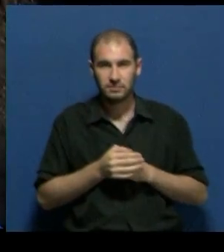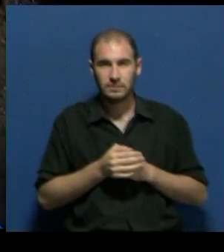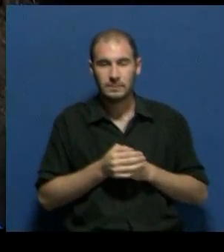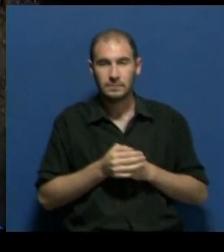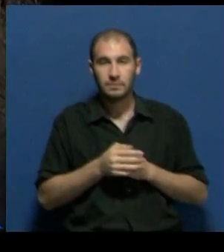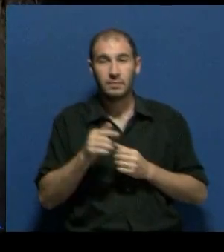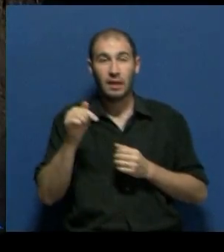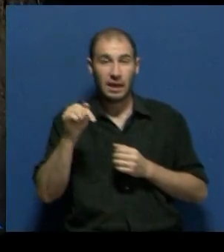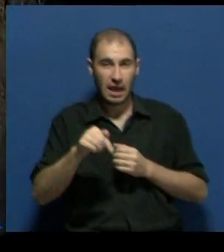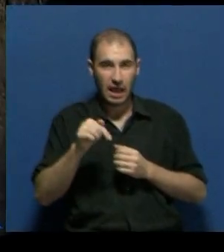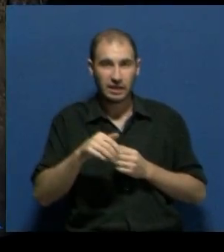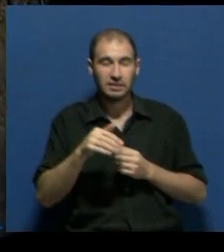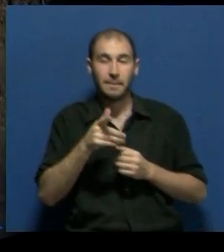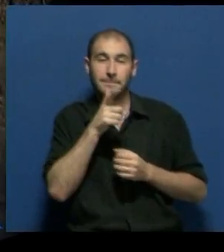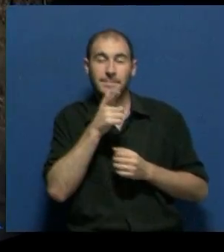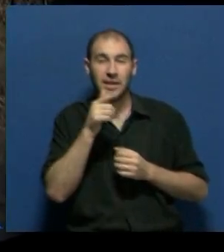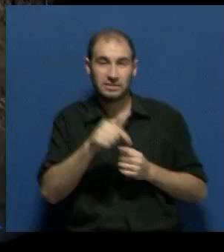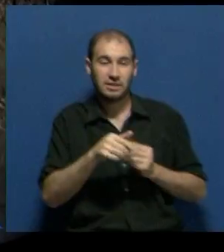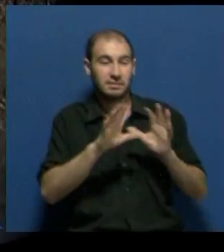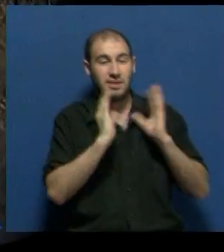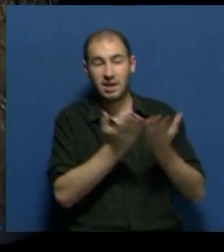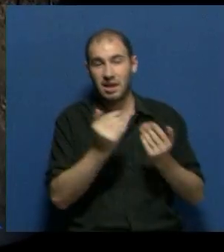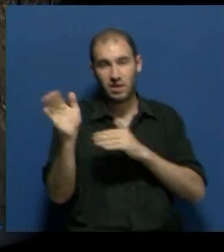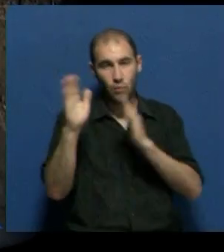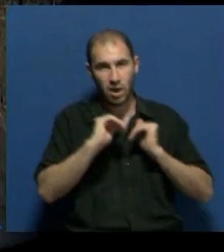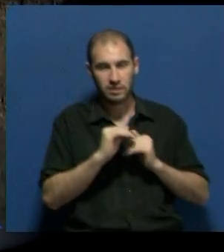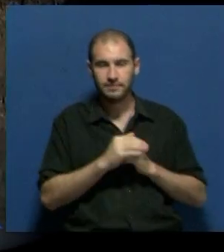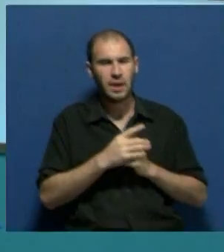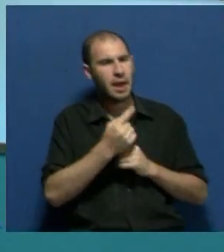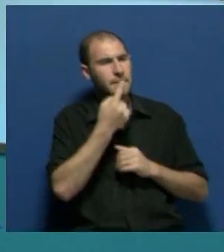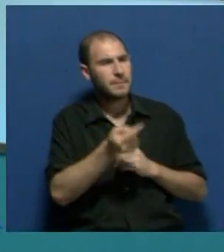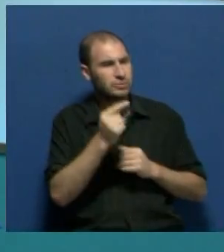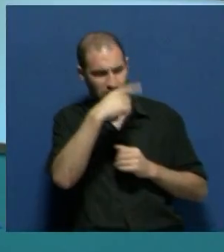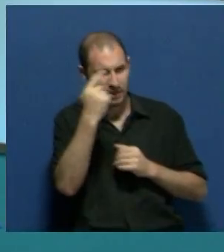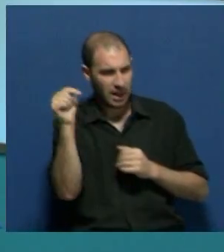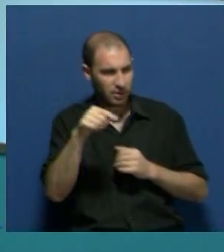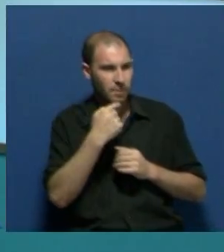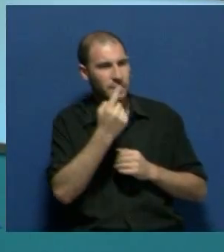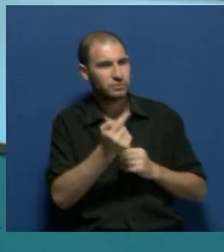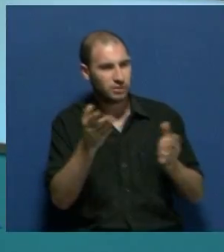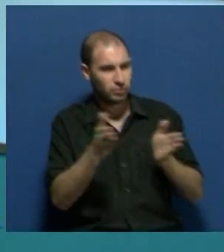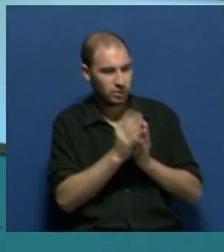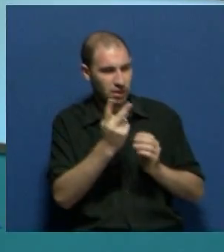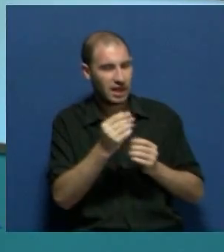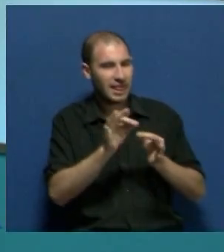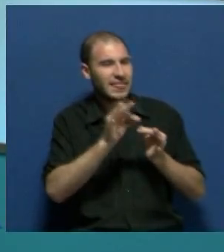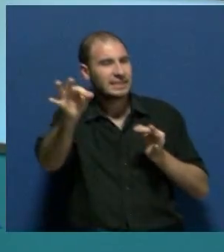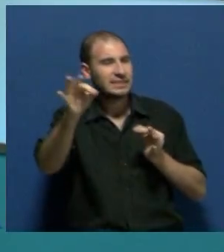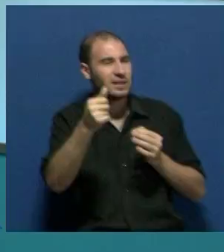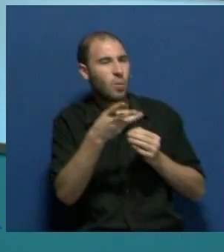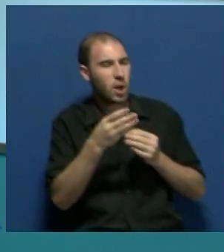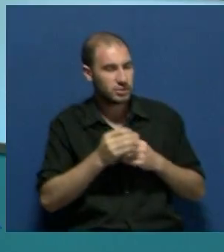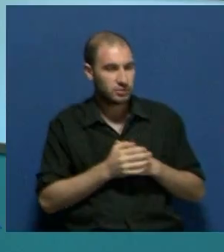justamente que es similar a los de la Tierra. Volviendo un poco a la pregunta de Gerardo, te hago 2 preguntas en una. ¿A qué distancia están estos